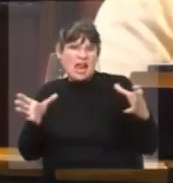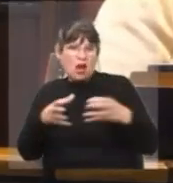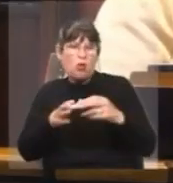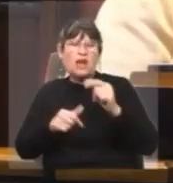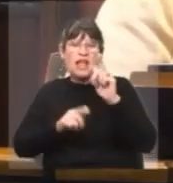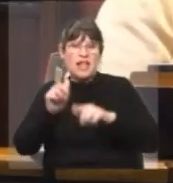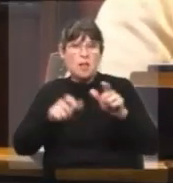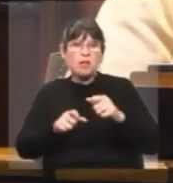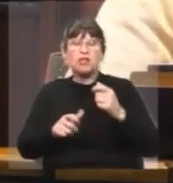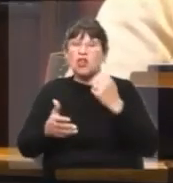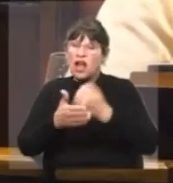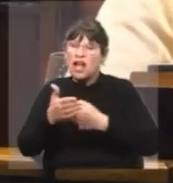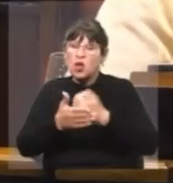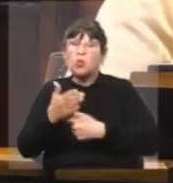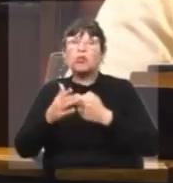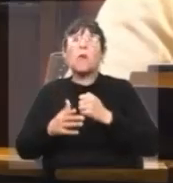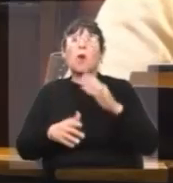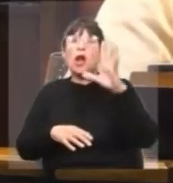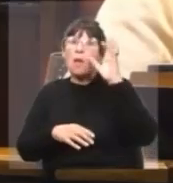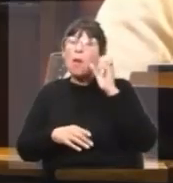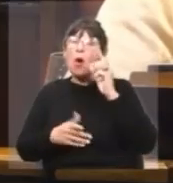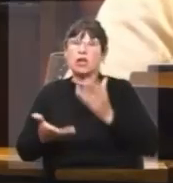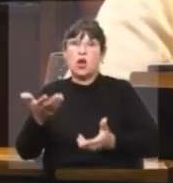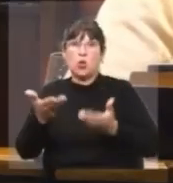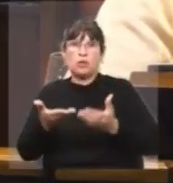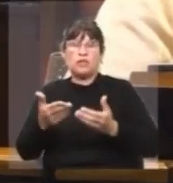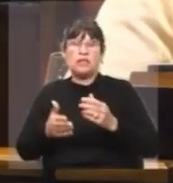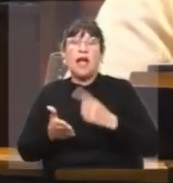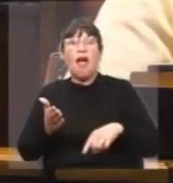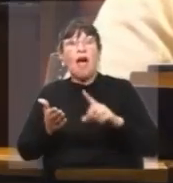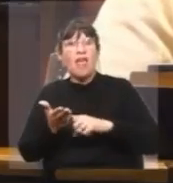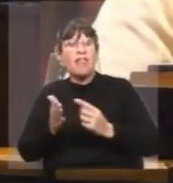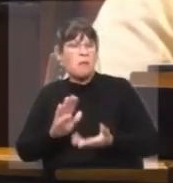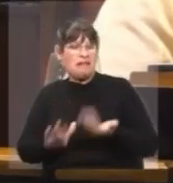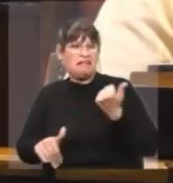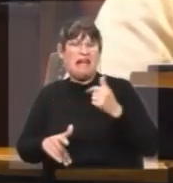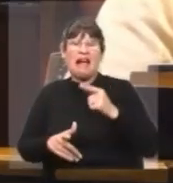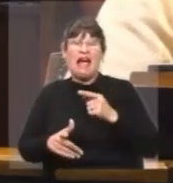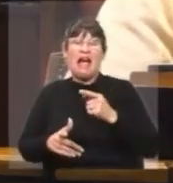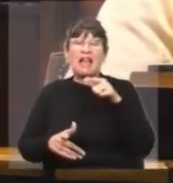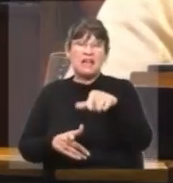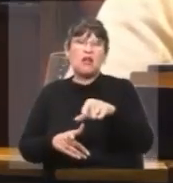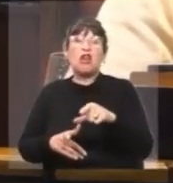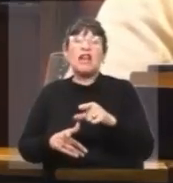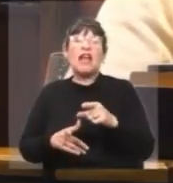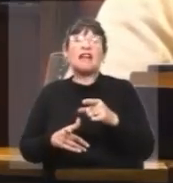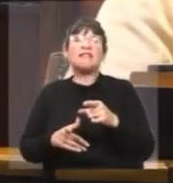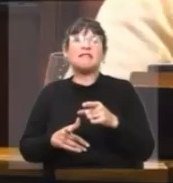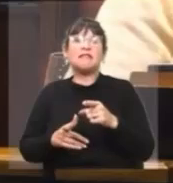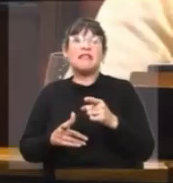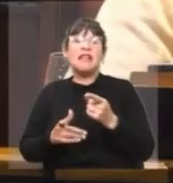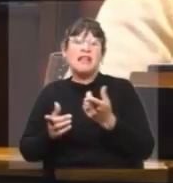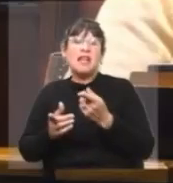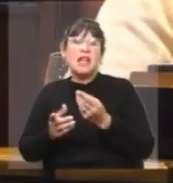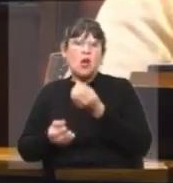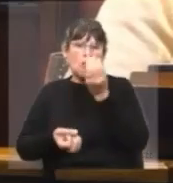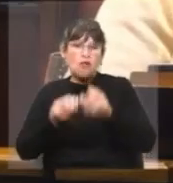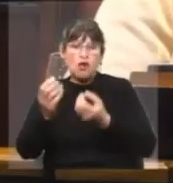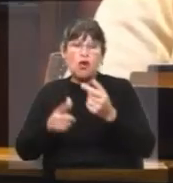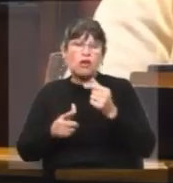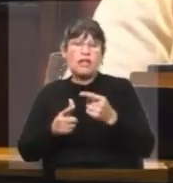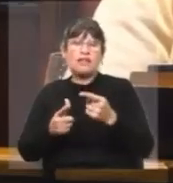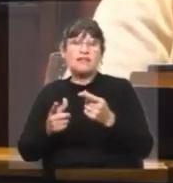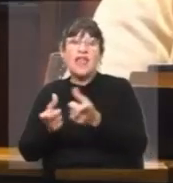luchan por la memoria y la justicia además se retiraron las margaritas de papel colocados al pie del